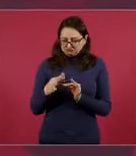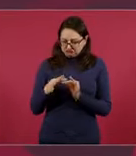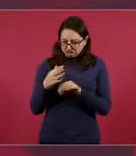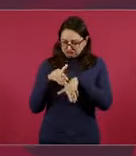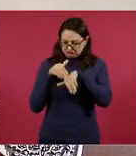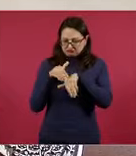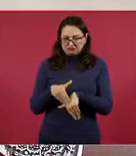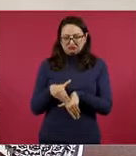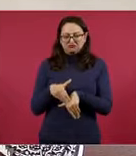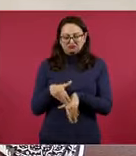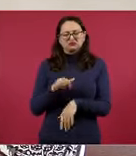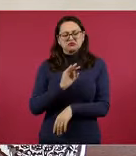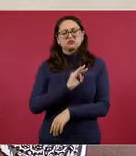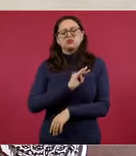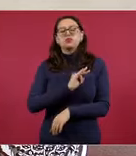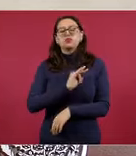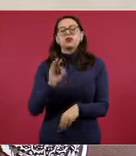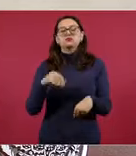sé que voy a poder